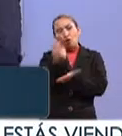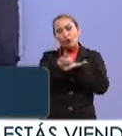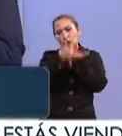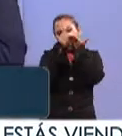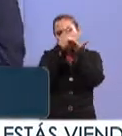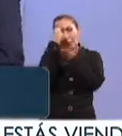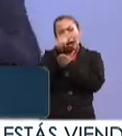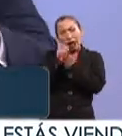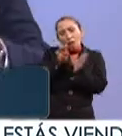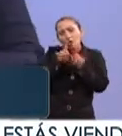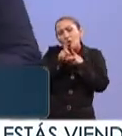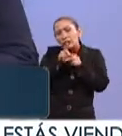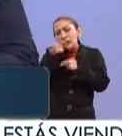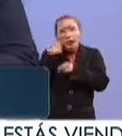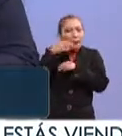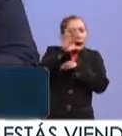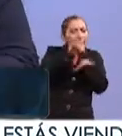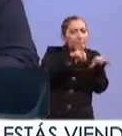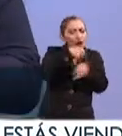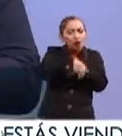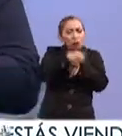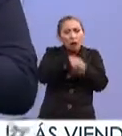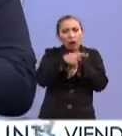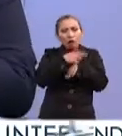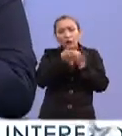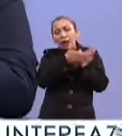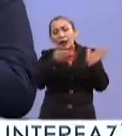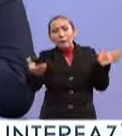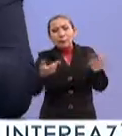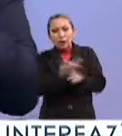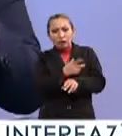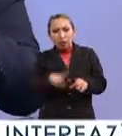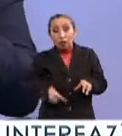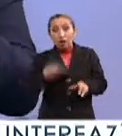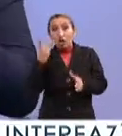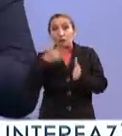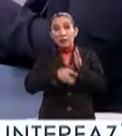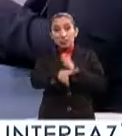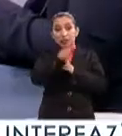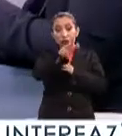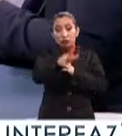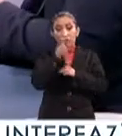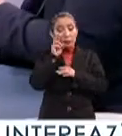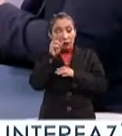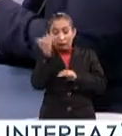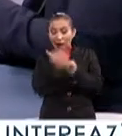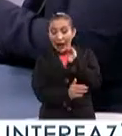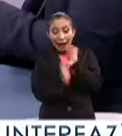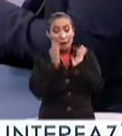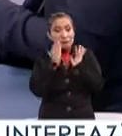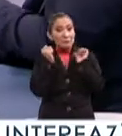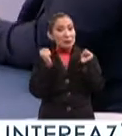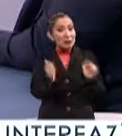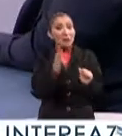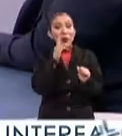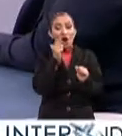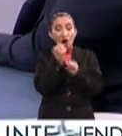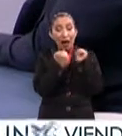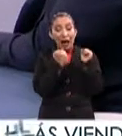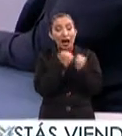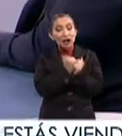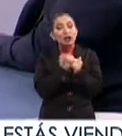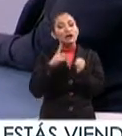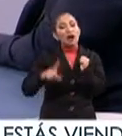ruta para lograr los números que logramos en la administración. Claro. Porque cerramos 2018 como el mejor cierre de año de la